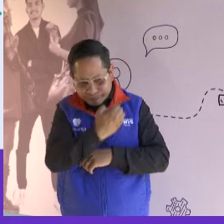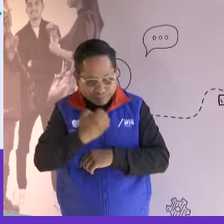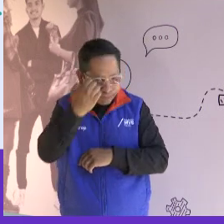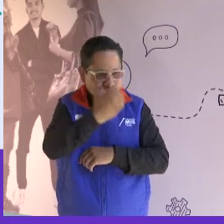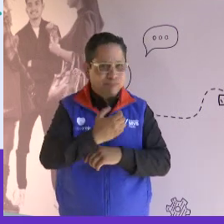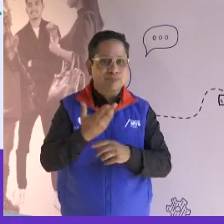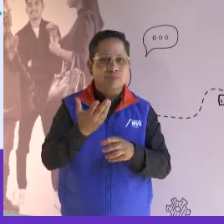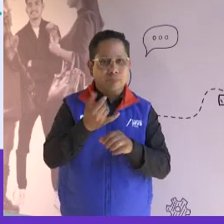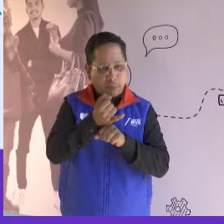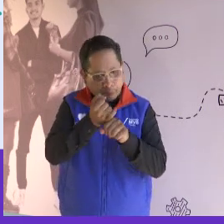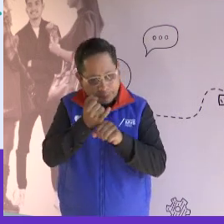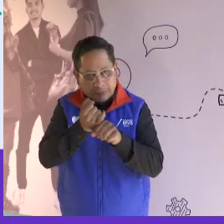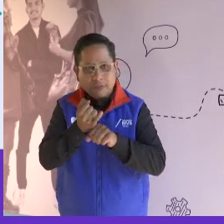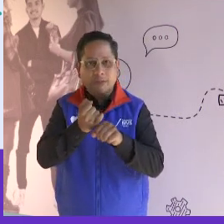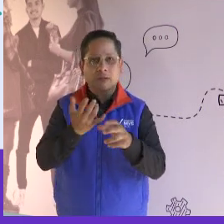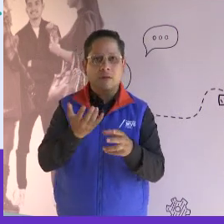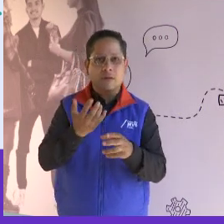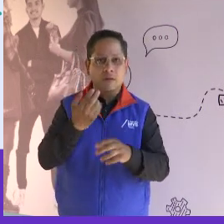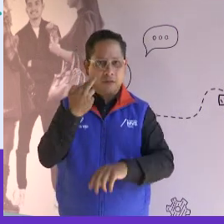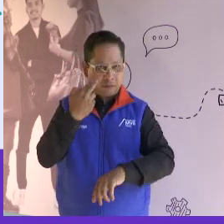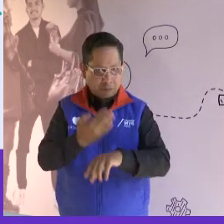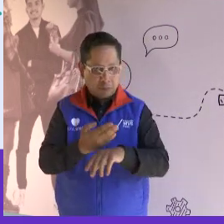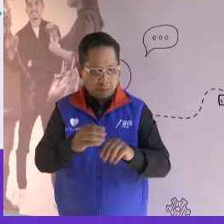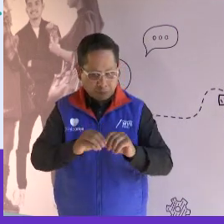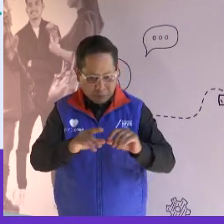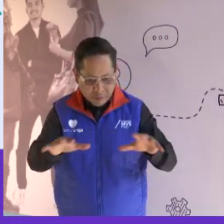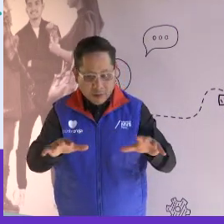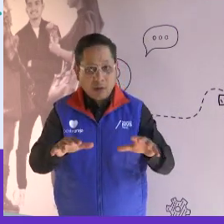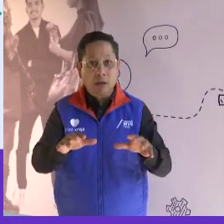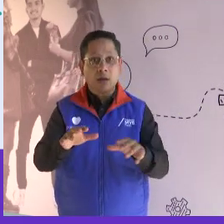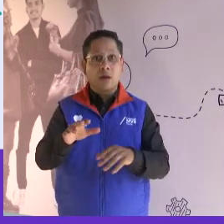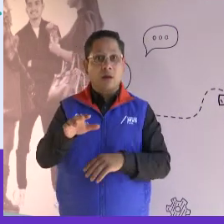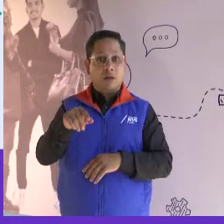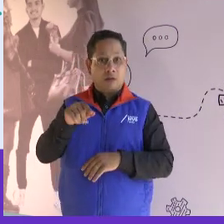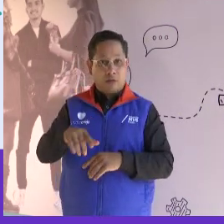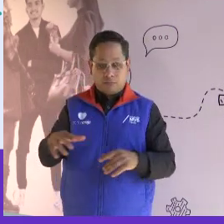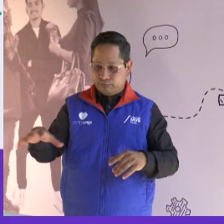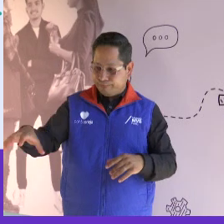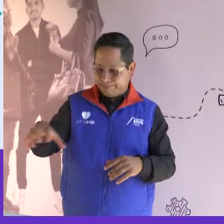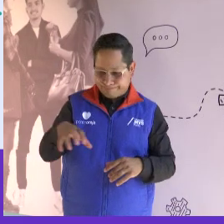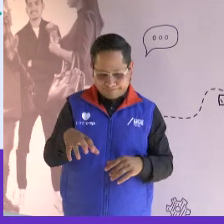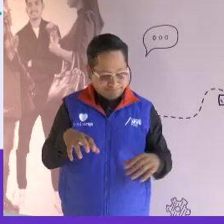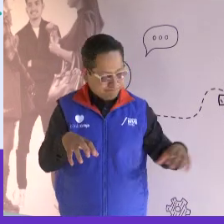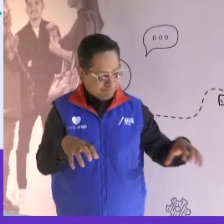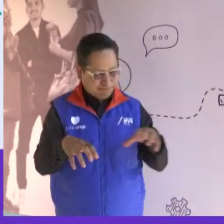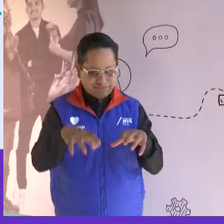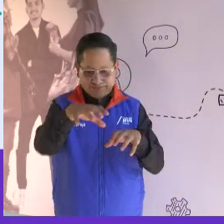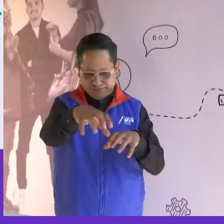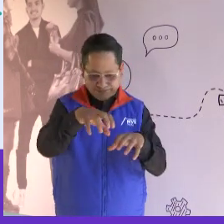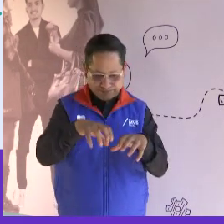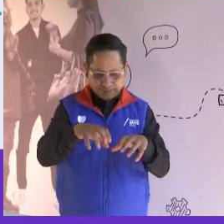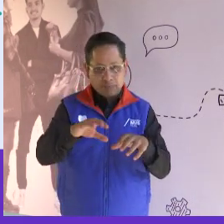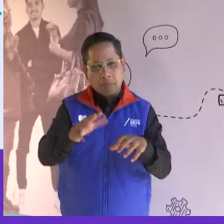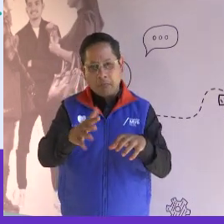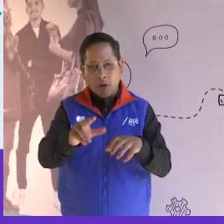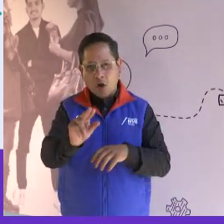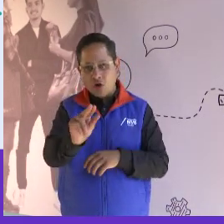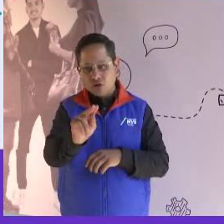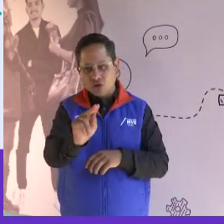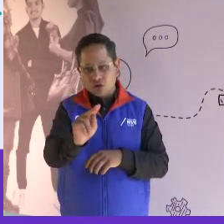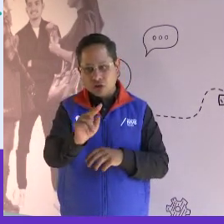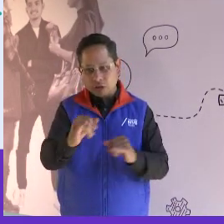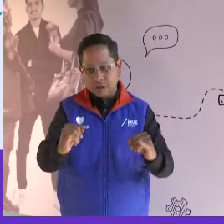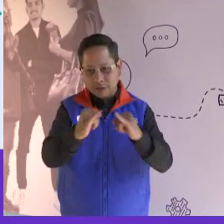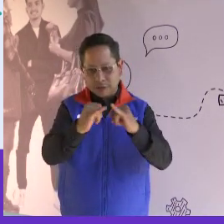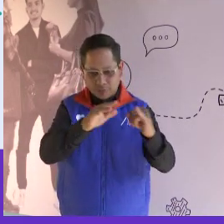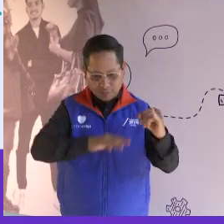responsabilidad pública. Entonces se crea este conglomerado que hoy lo integran más de 80 instituciones y